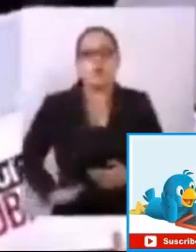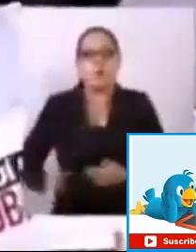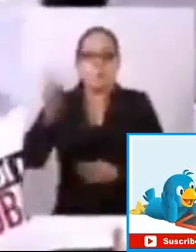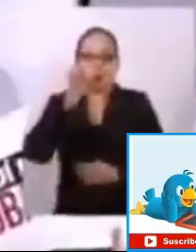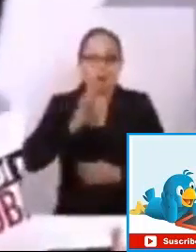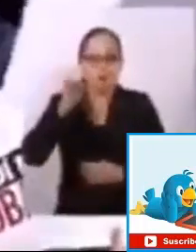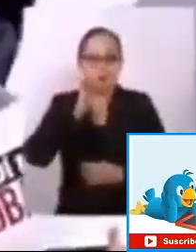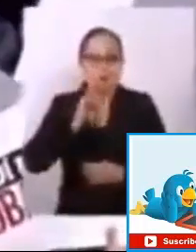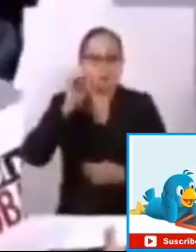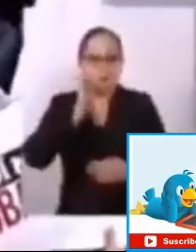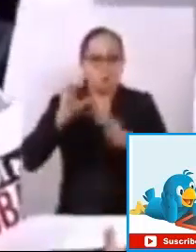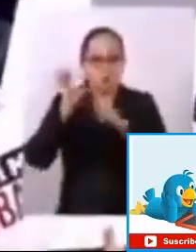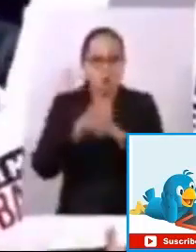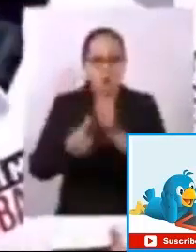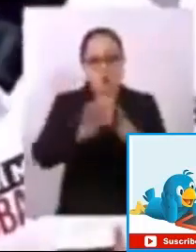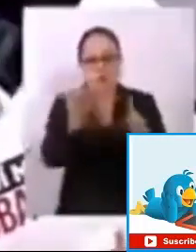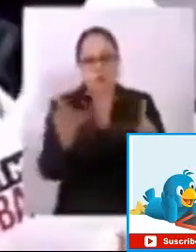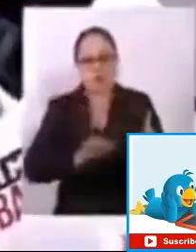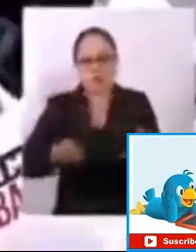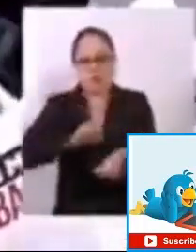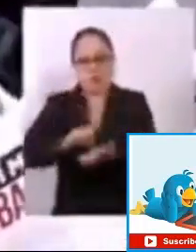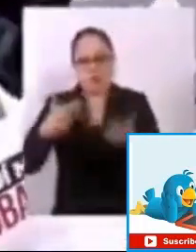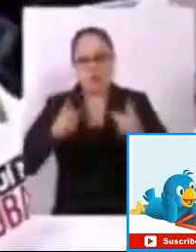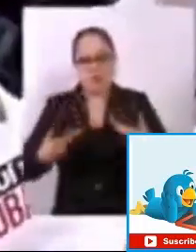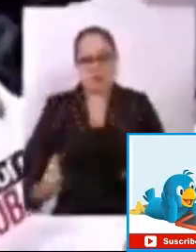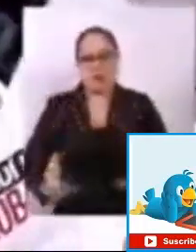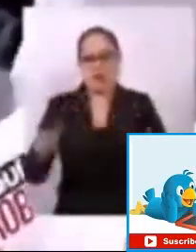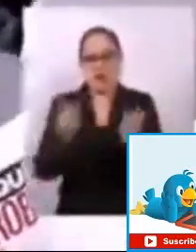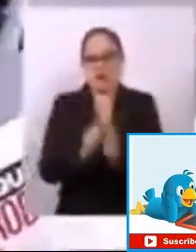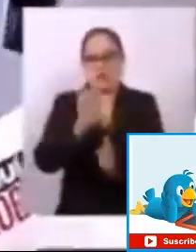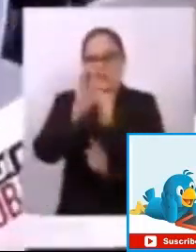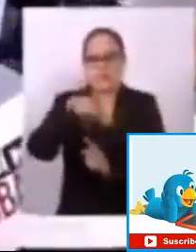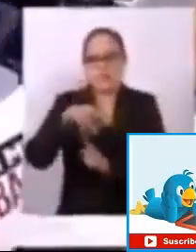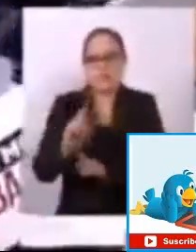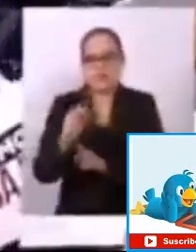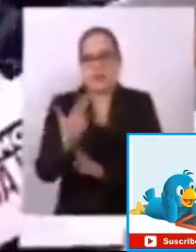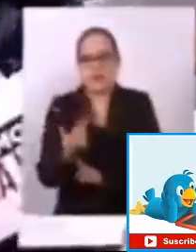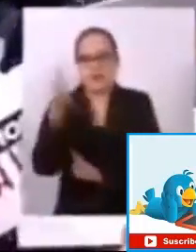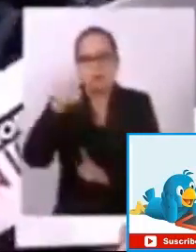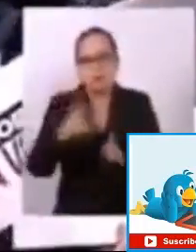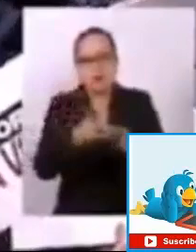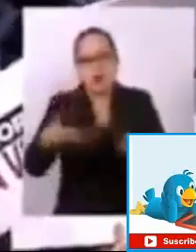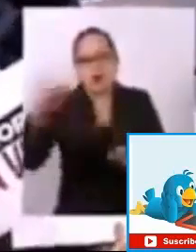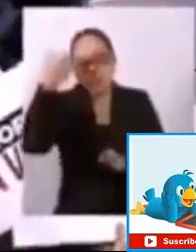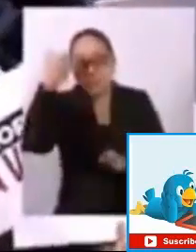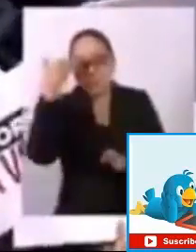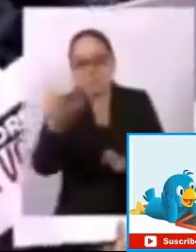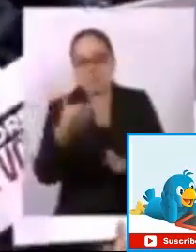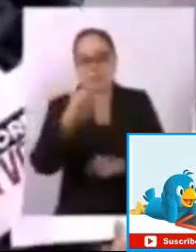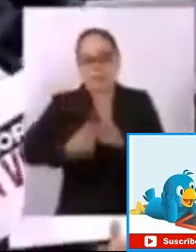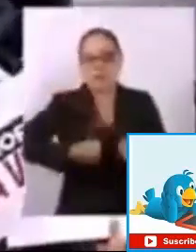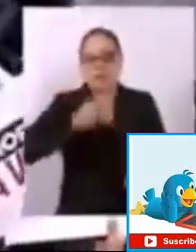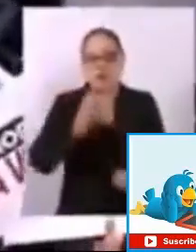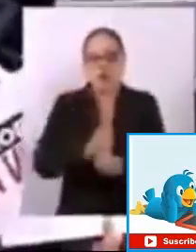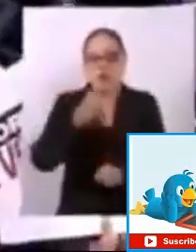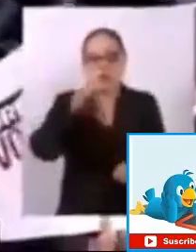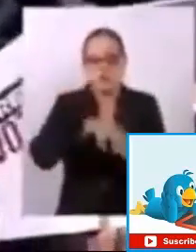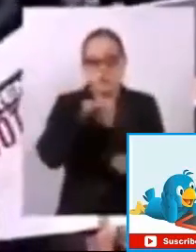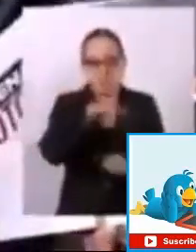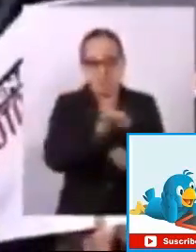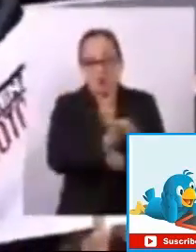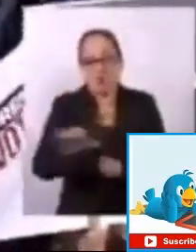la Comisión Nacional de los Derechos Humanos para el periodo